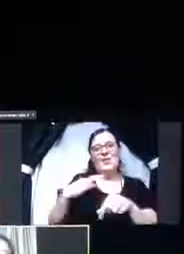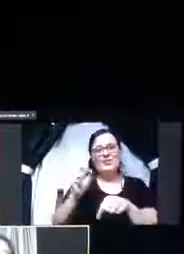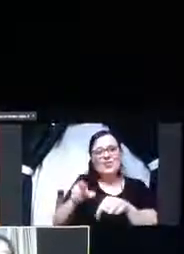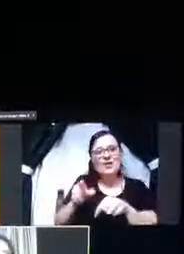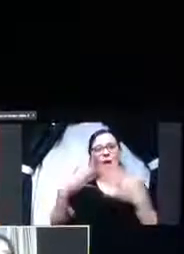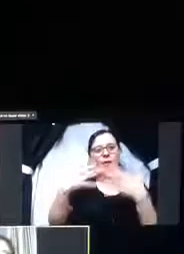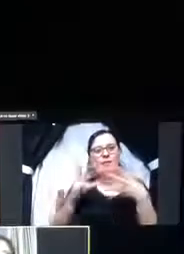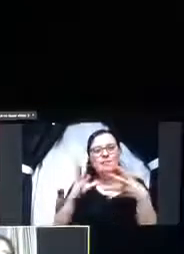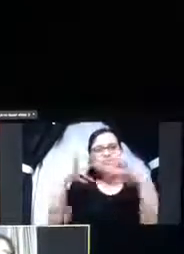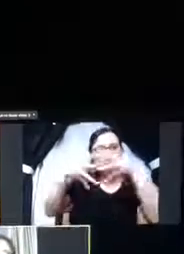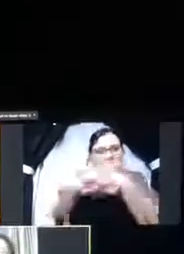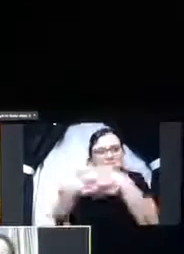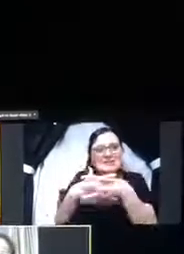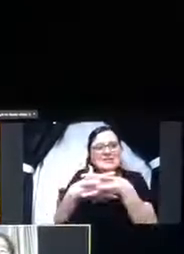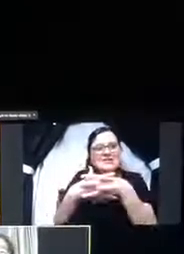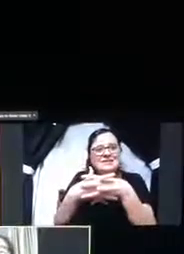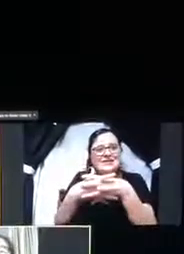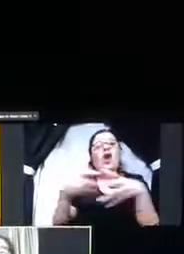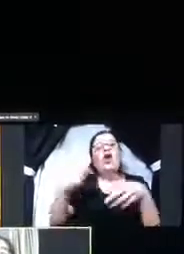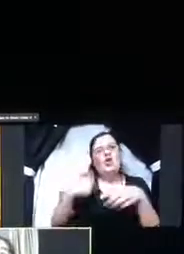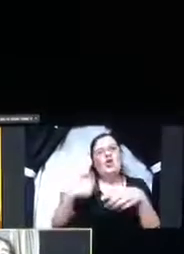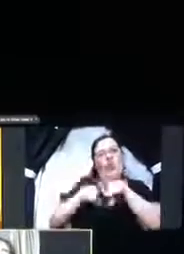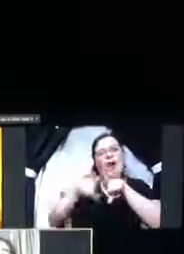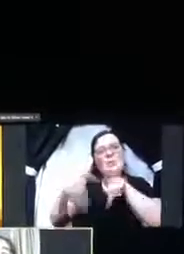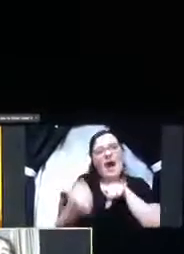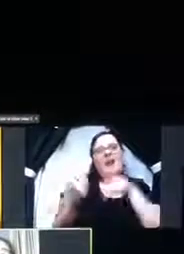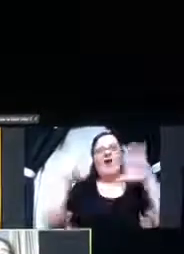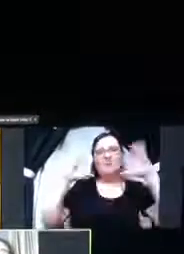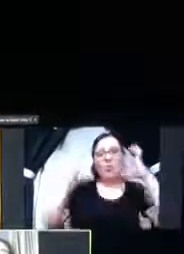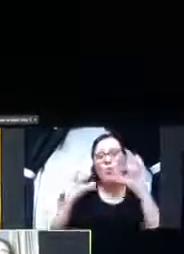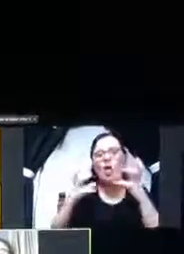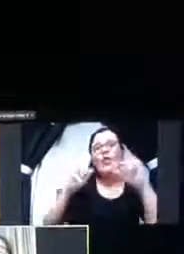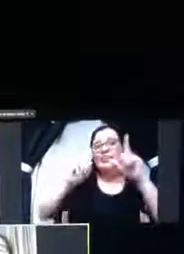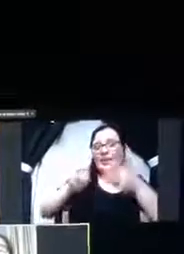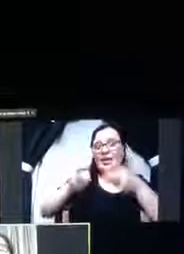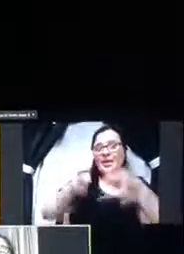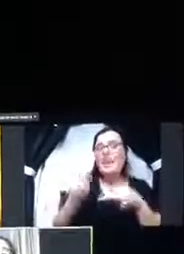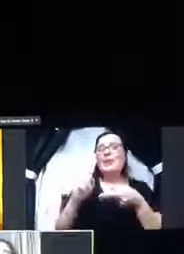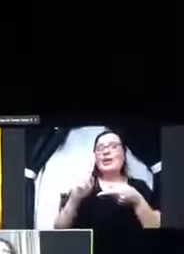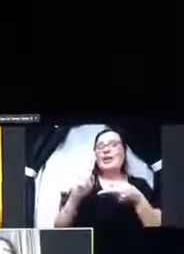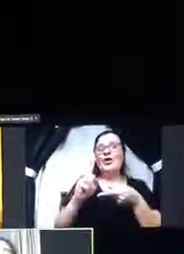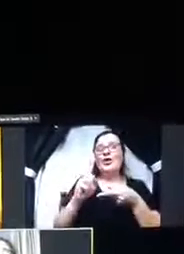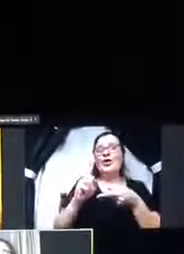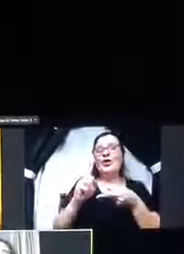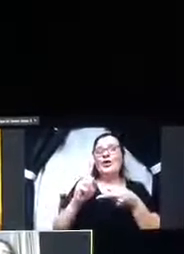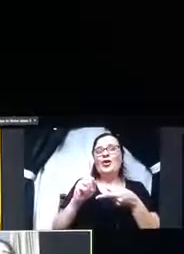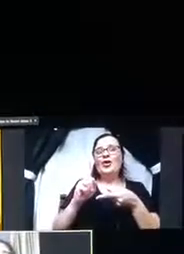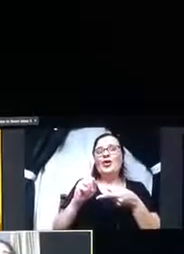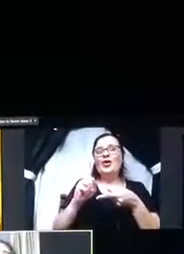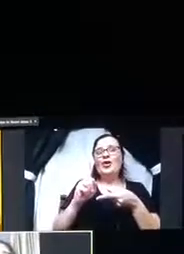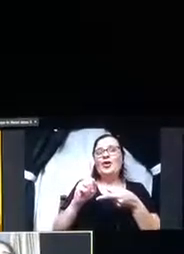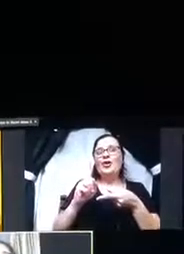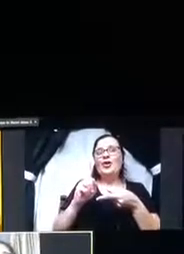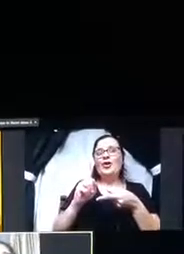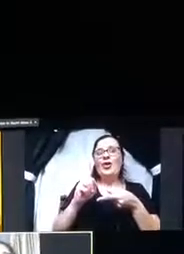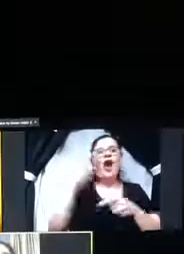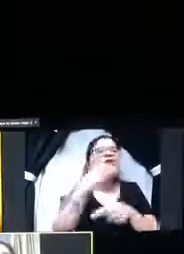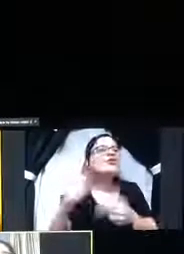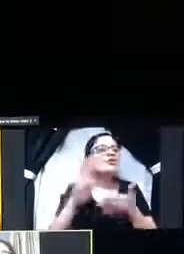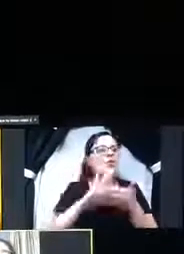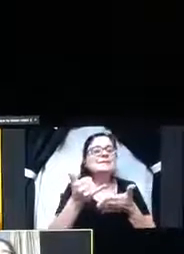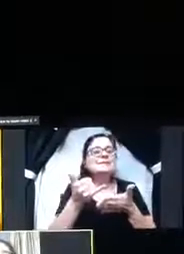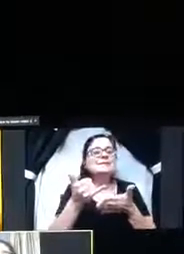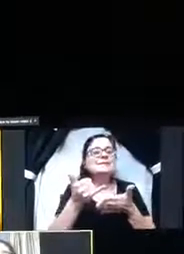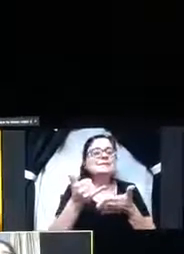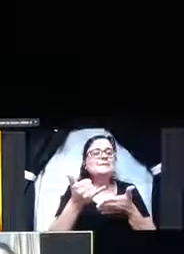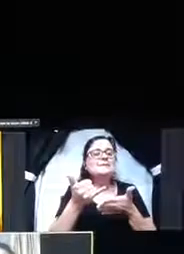espectro que, si bien soy la hermana, si bien soy fonoaudióloga, hay muchas cosas que son nuevas. Entonces, aquí es donde conozco a Georgina,